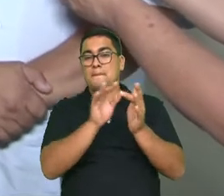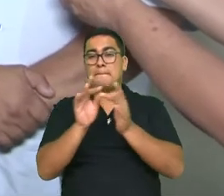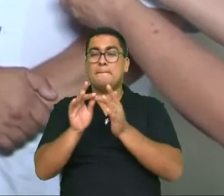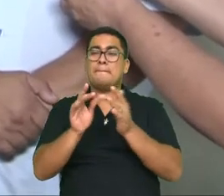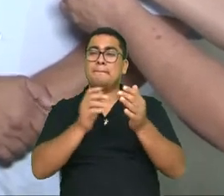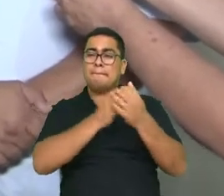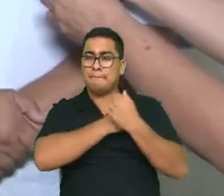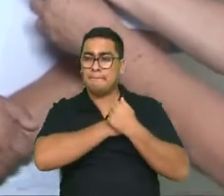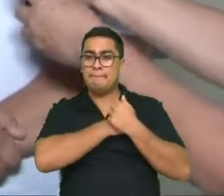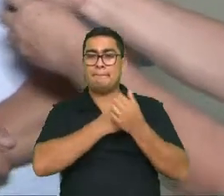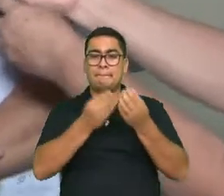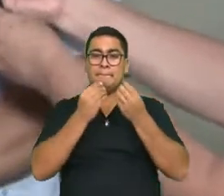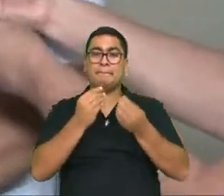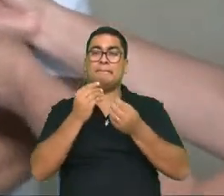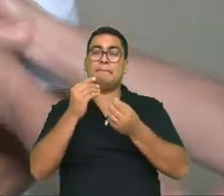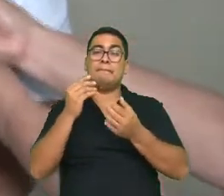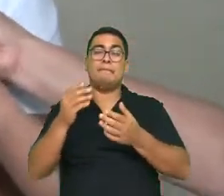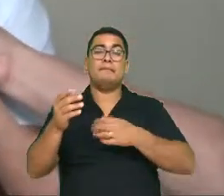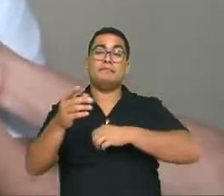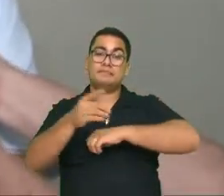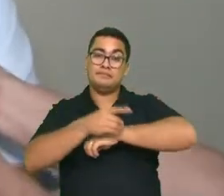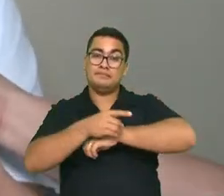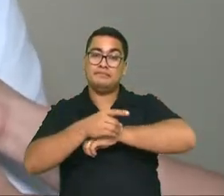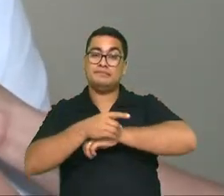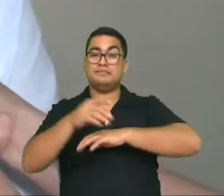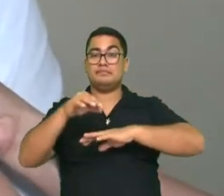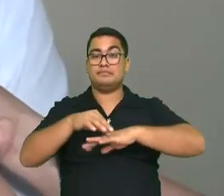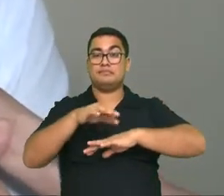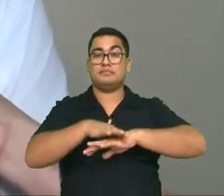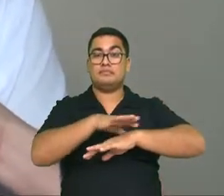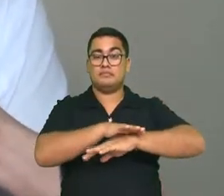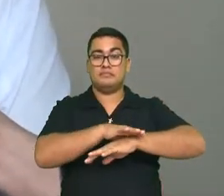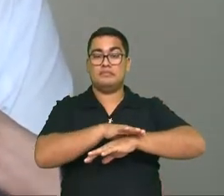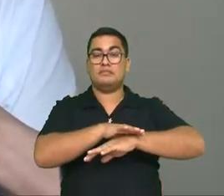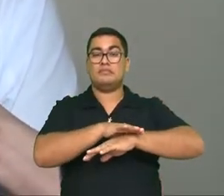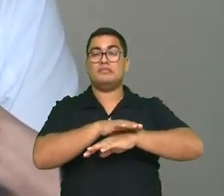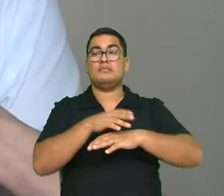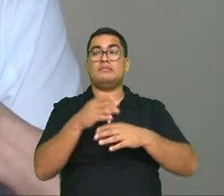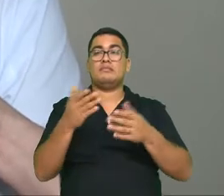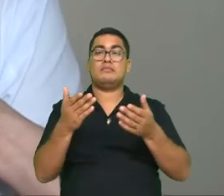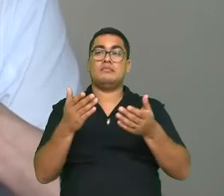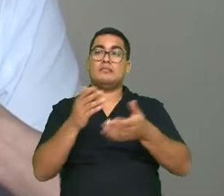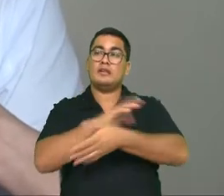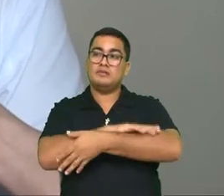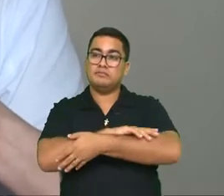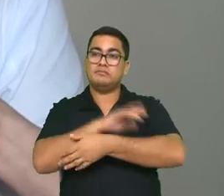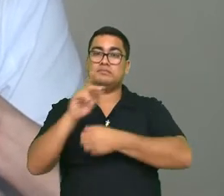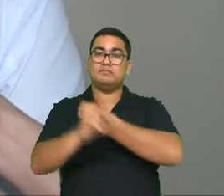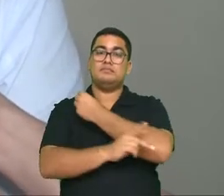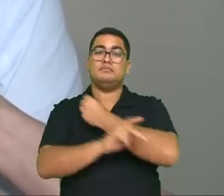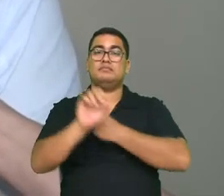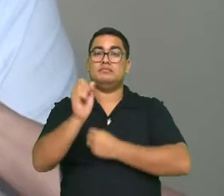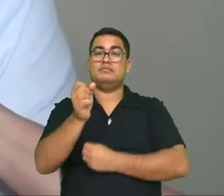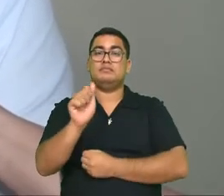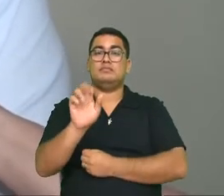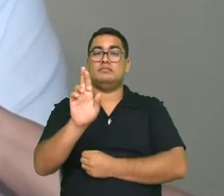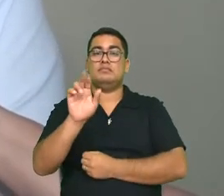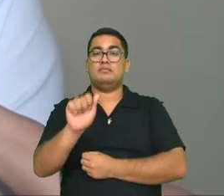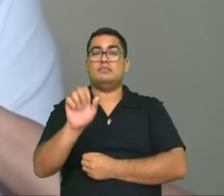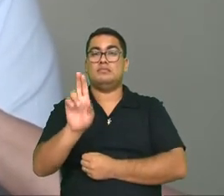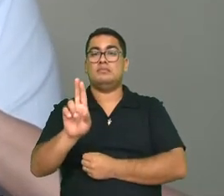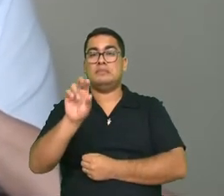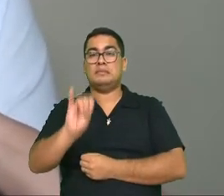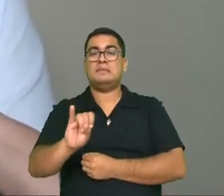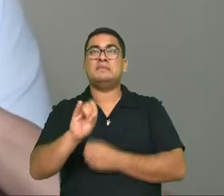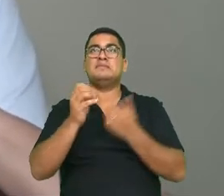nuestro presidente, el comandante Daniel Ortega, y la compañera vicepresidenta Rosario Murillo, por el pueblo saharaui. Y hemos